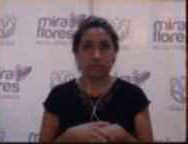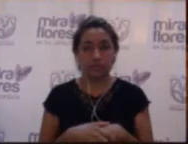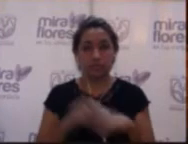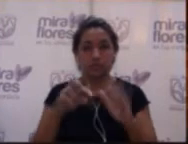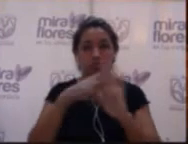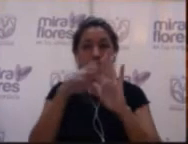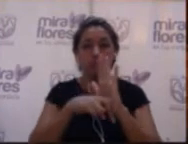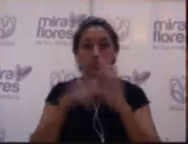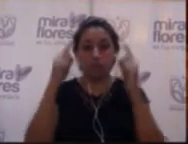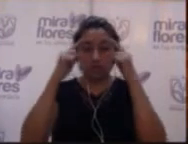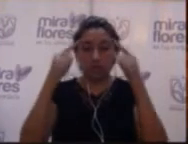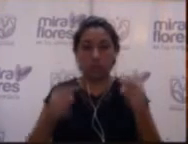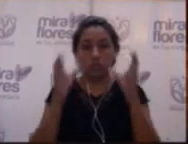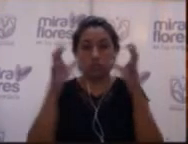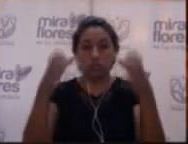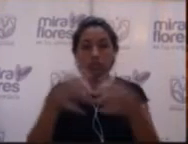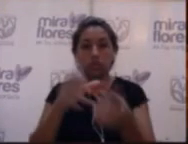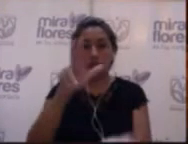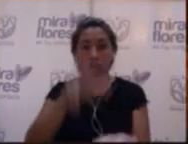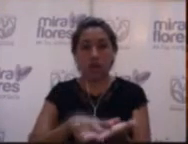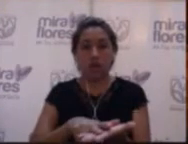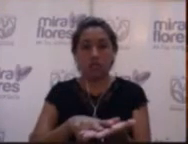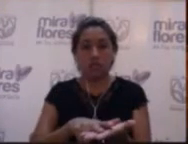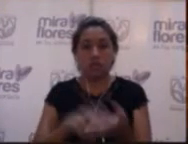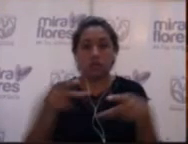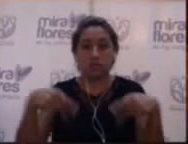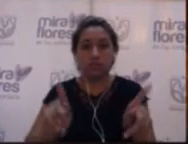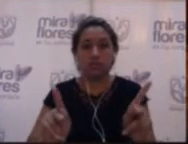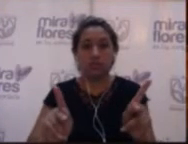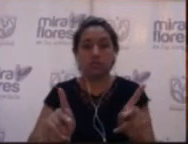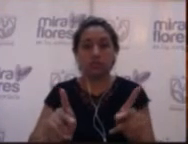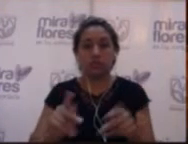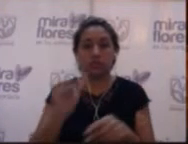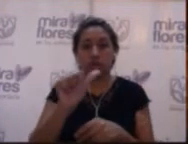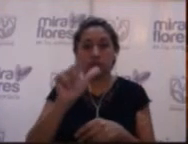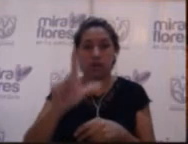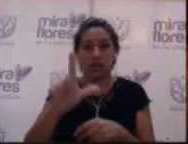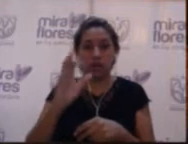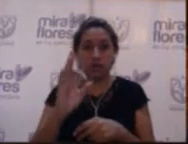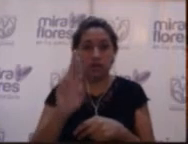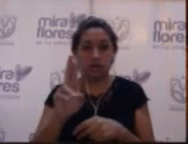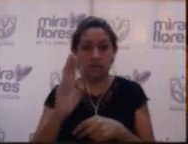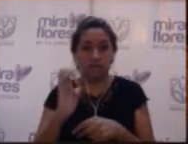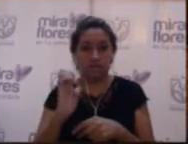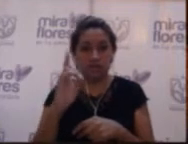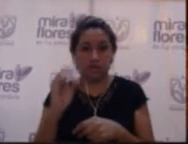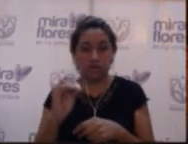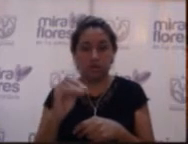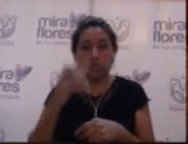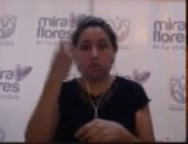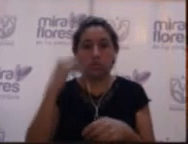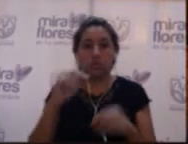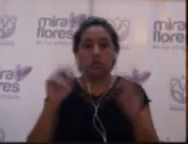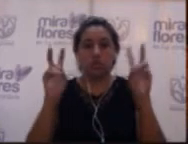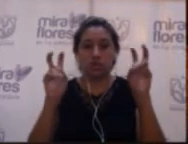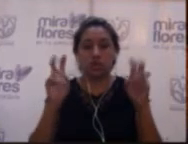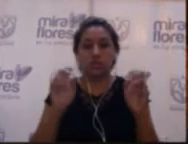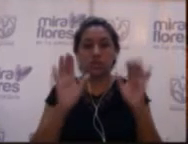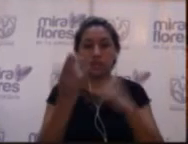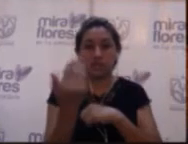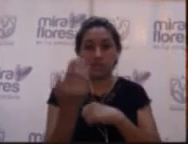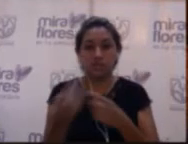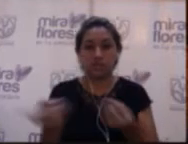Proyecto de acuerdo de Consejo que aprueba la licencia solicitada por el regidor Alfredo Lee Gabriel por el periodo comprendido del 15 al 19